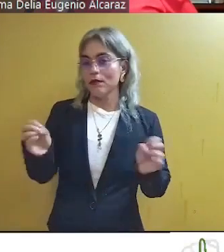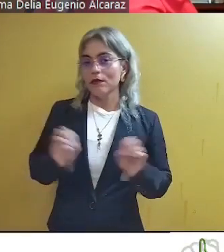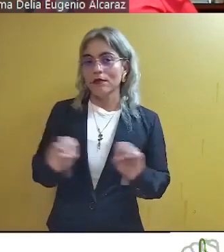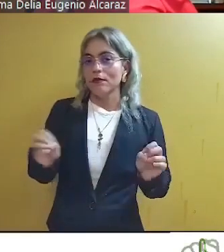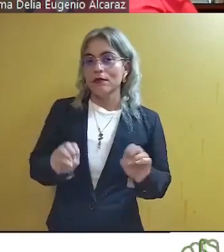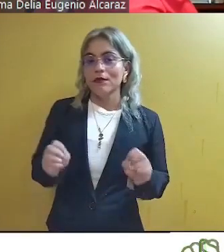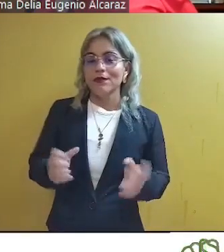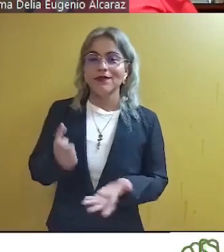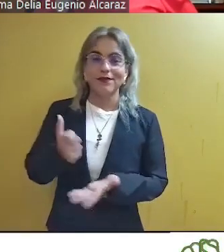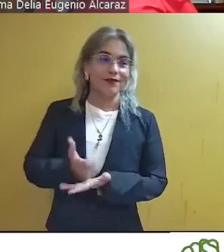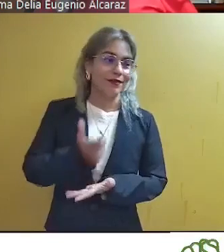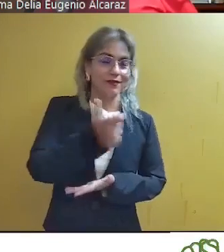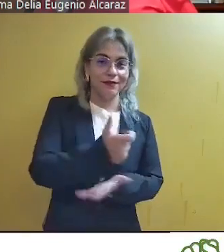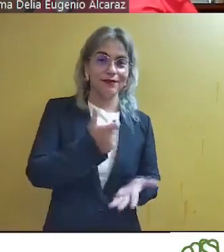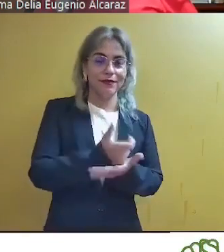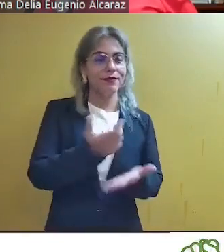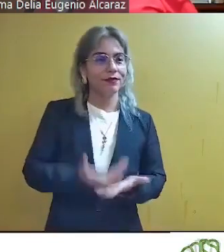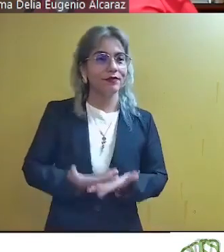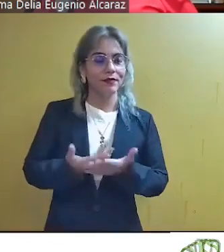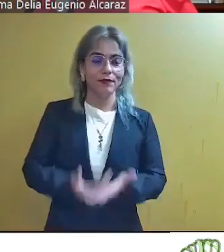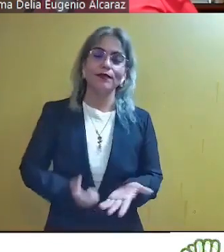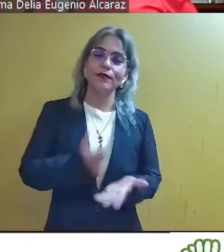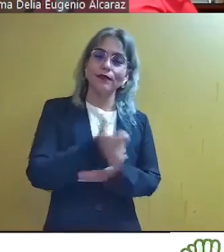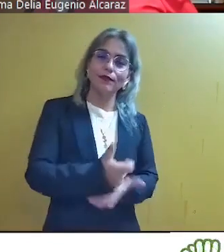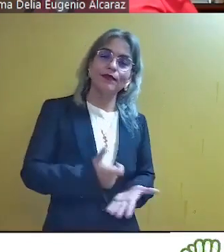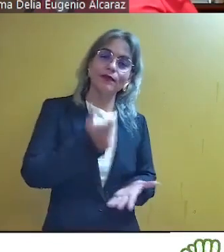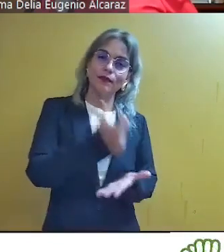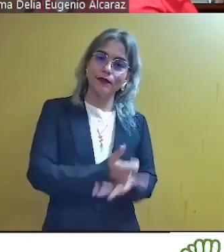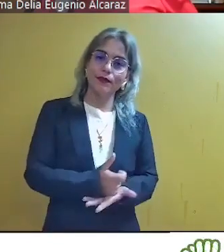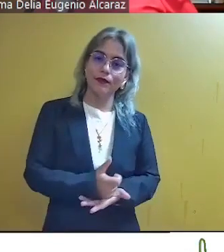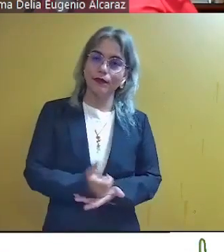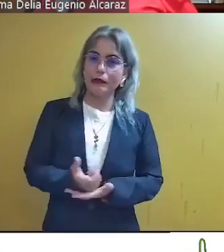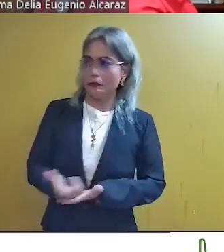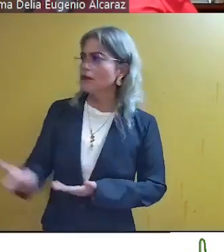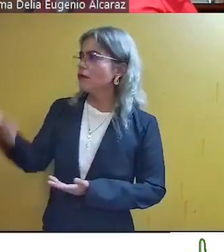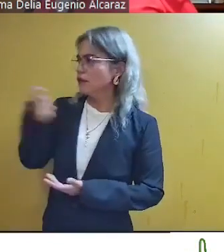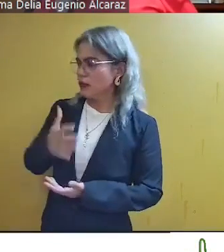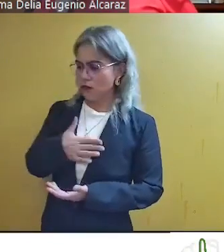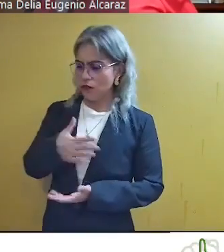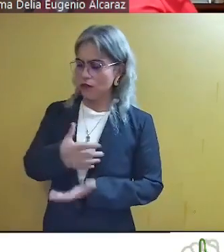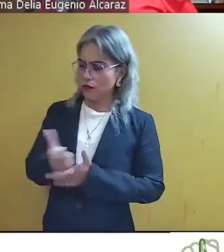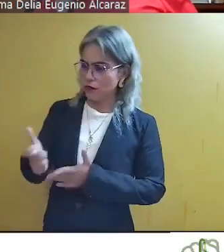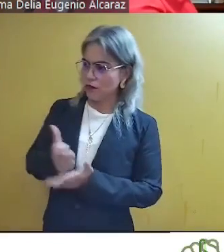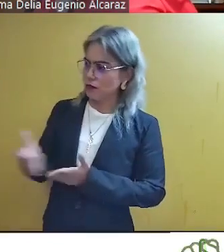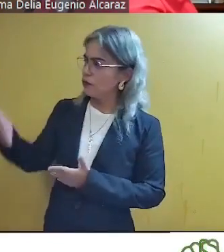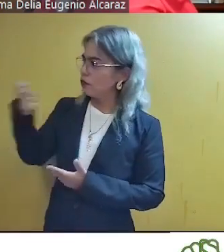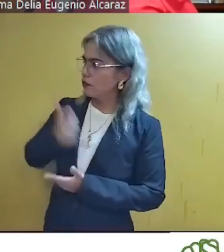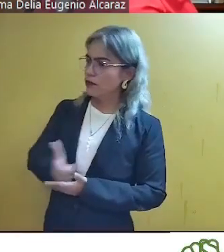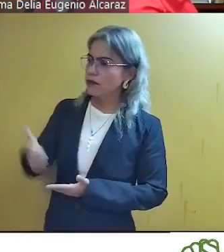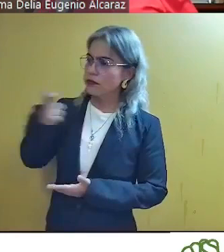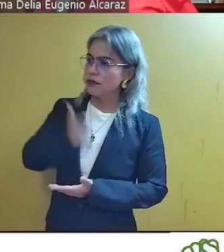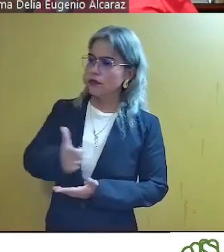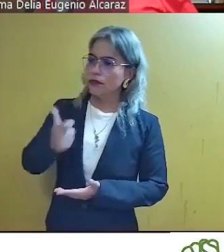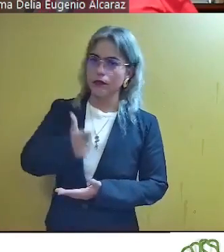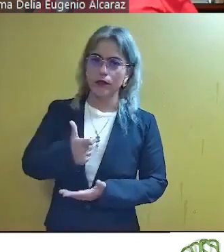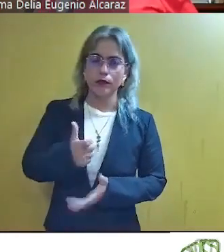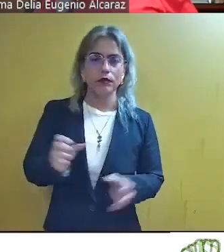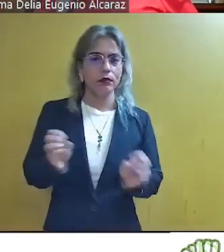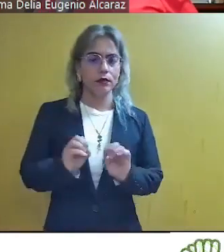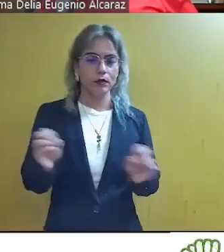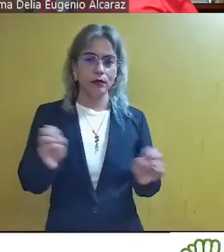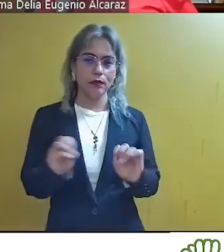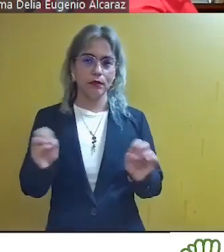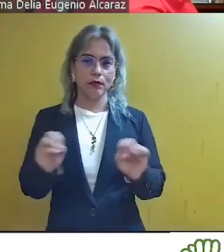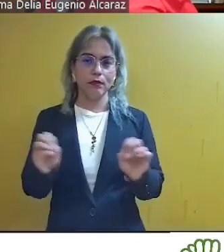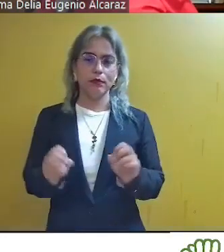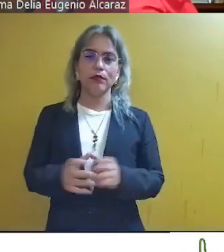de las prerrogativas adeudadas al constituir un reembolso de los gastos realizados y comprobados previamente, sin que de las constancias de los